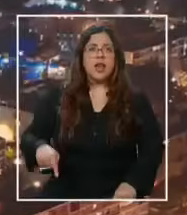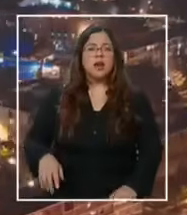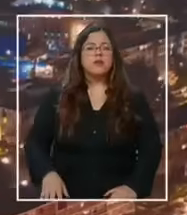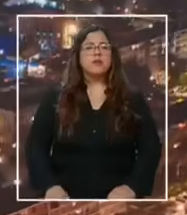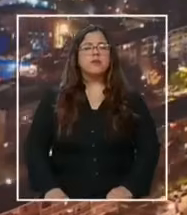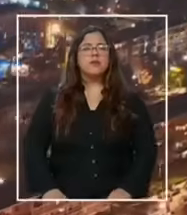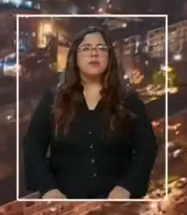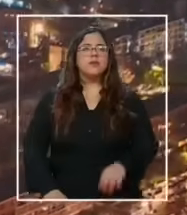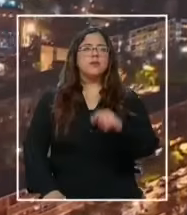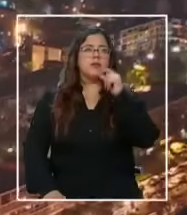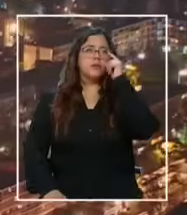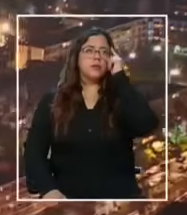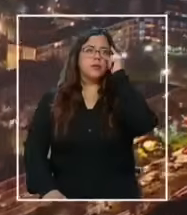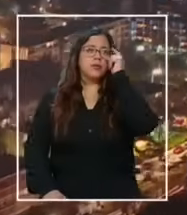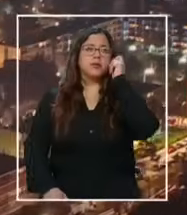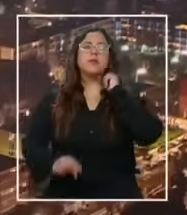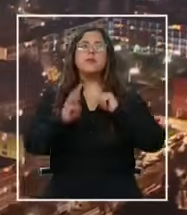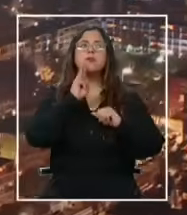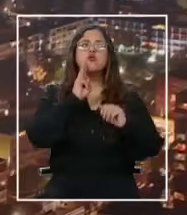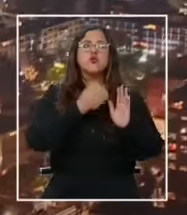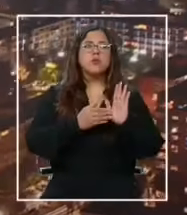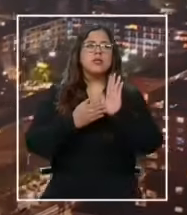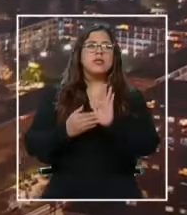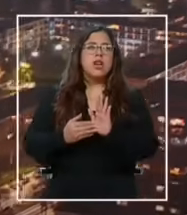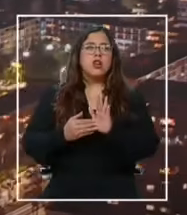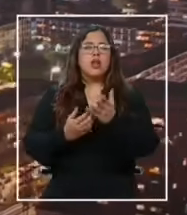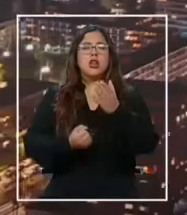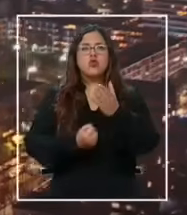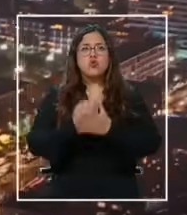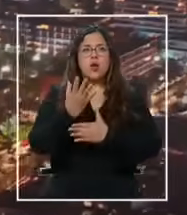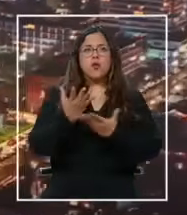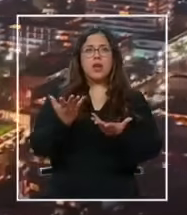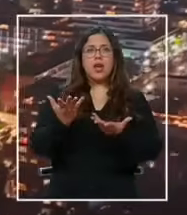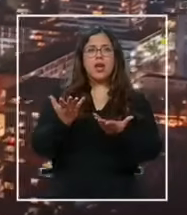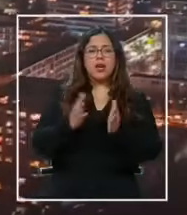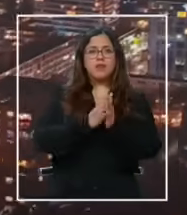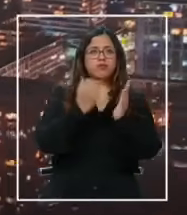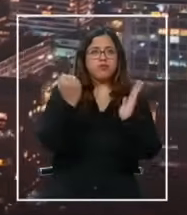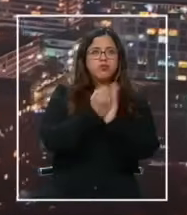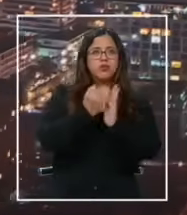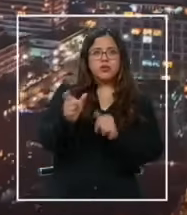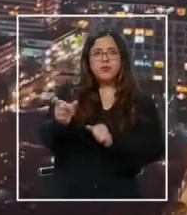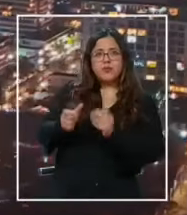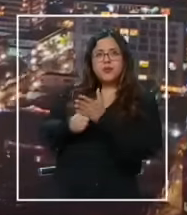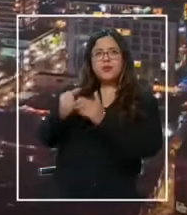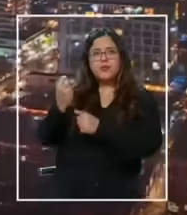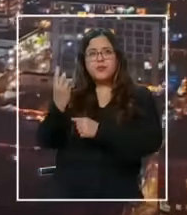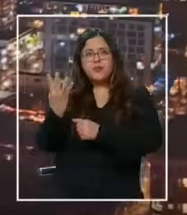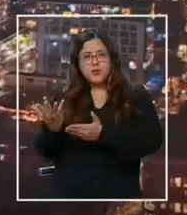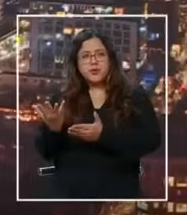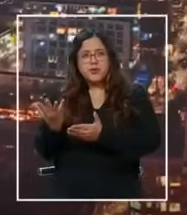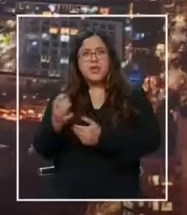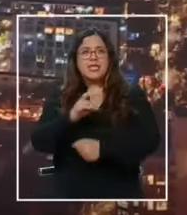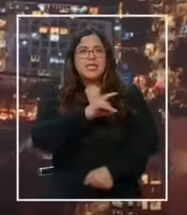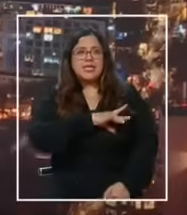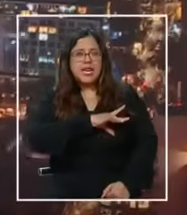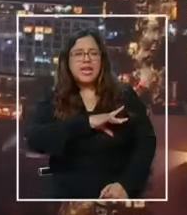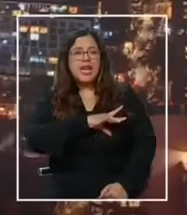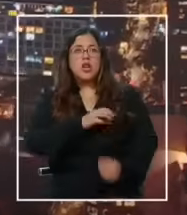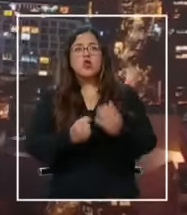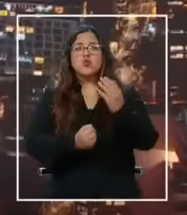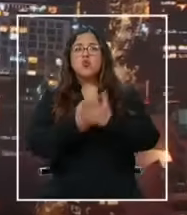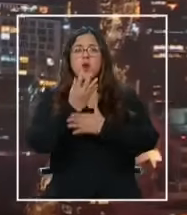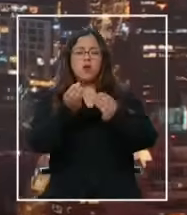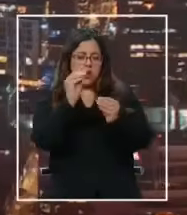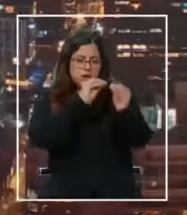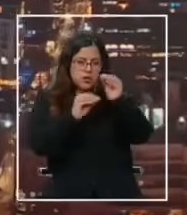asiático este miércoles se presentaron oficialmente los nuevos documentos de identidad de chile cédula y pasaporte con nuevo